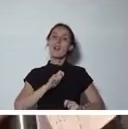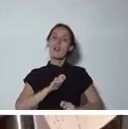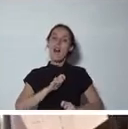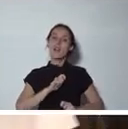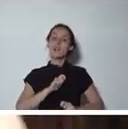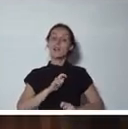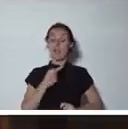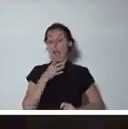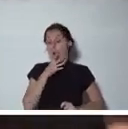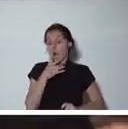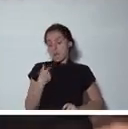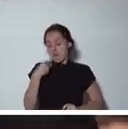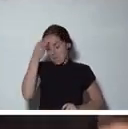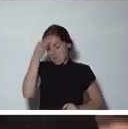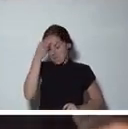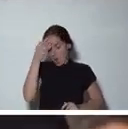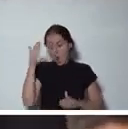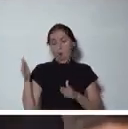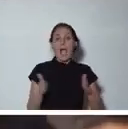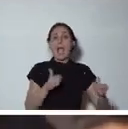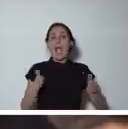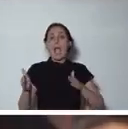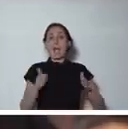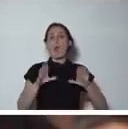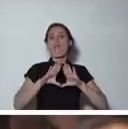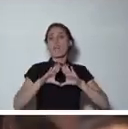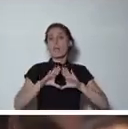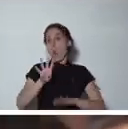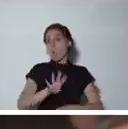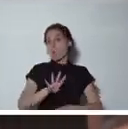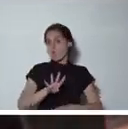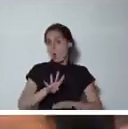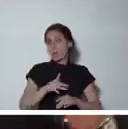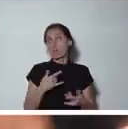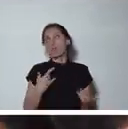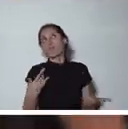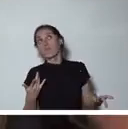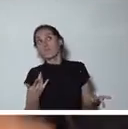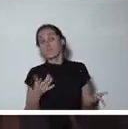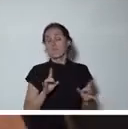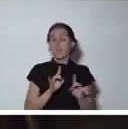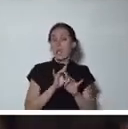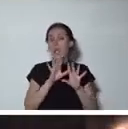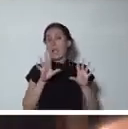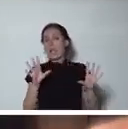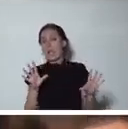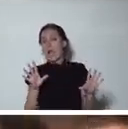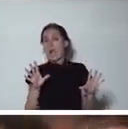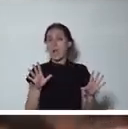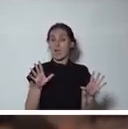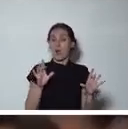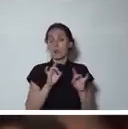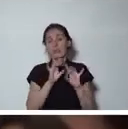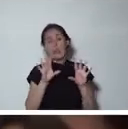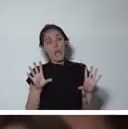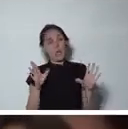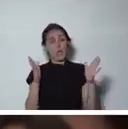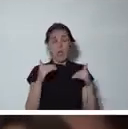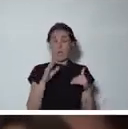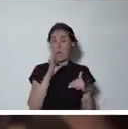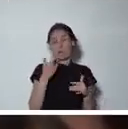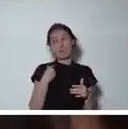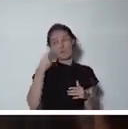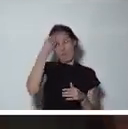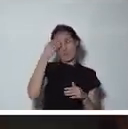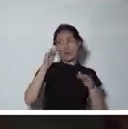cuarta ola no tenemos tan en claro eso en nuestra región nuestras oas no fueron como las de ustedes